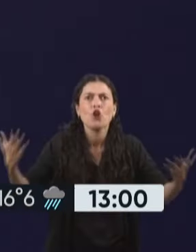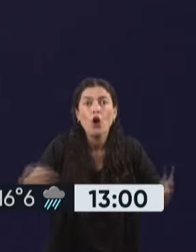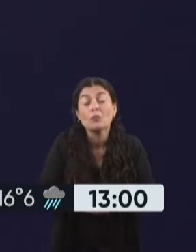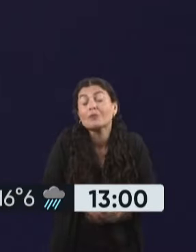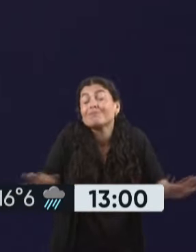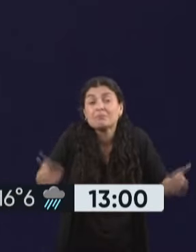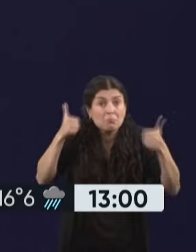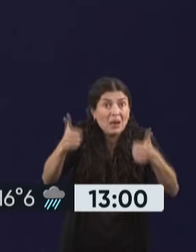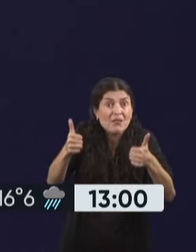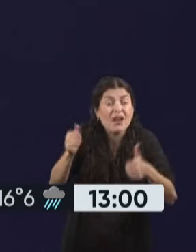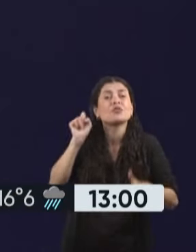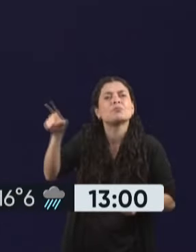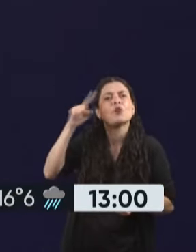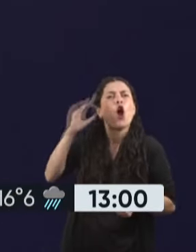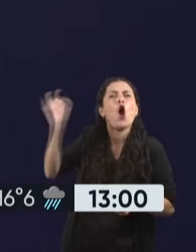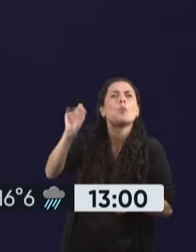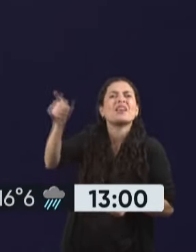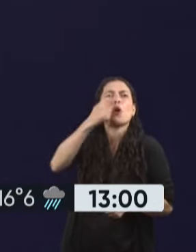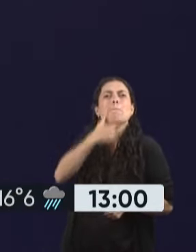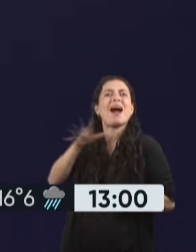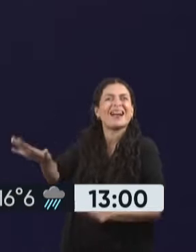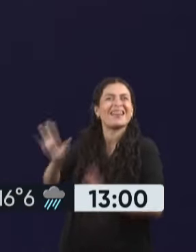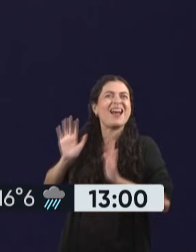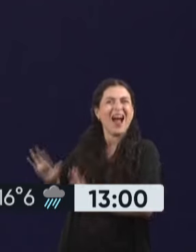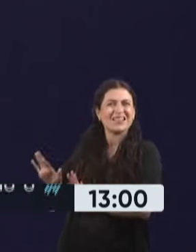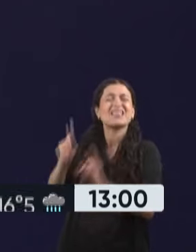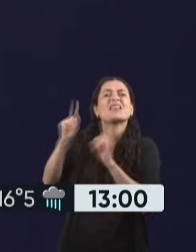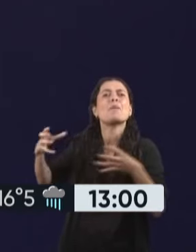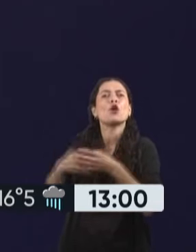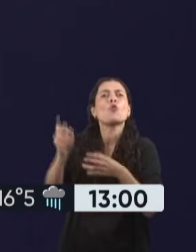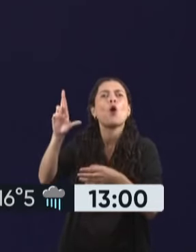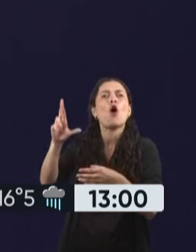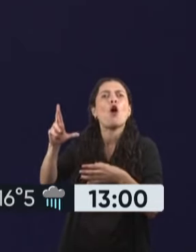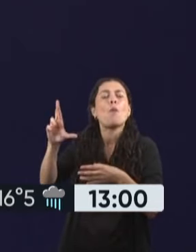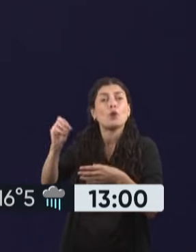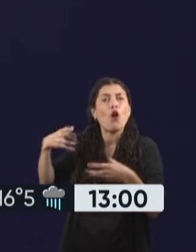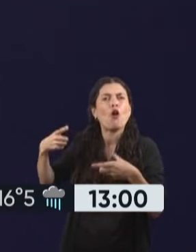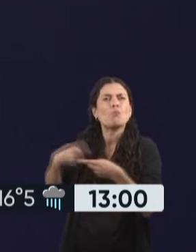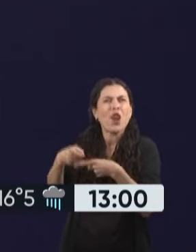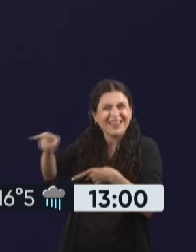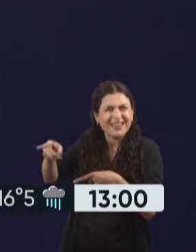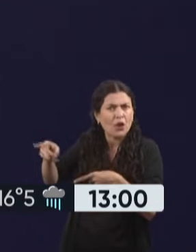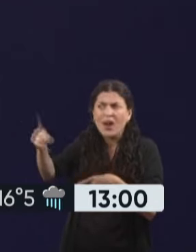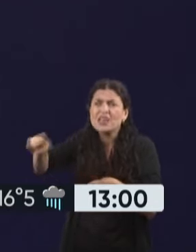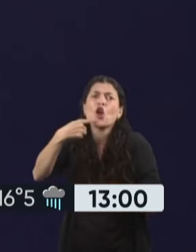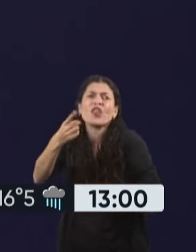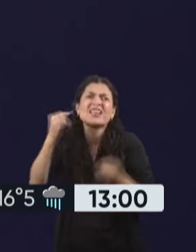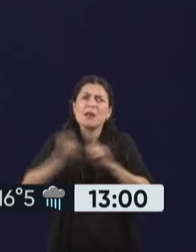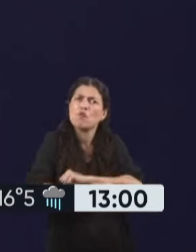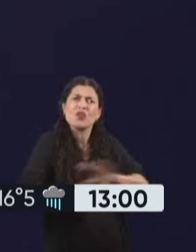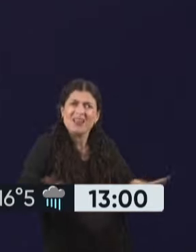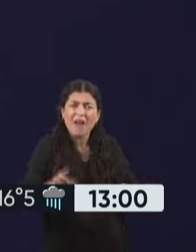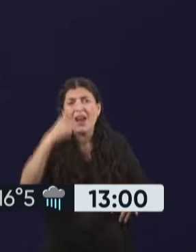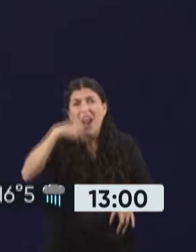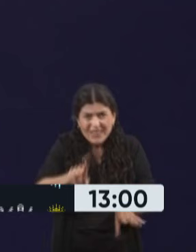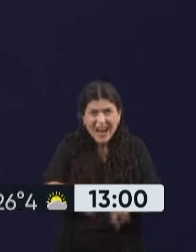del presidente Mauricio Macri, es la opinión del PRO, y efectivamente va a pasar lo que ellos dicen, que es que la justicia va a